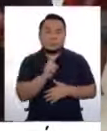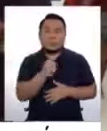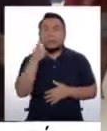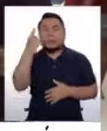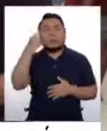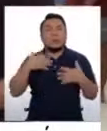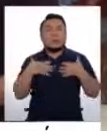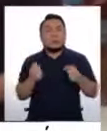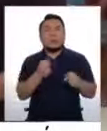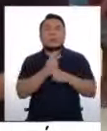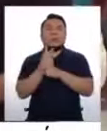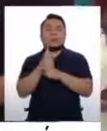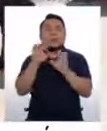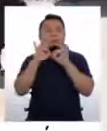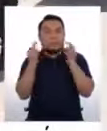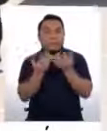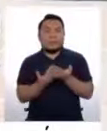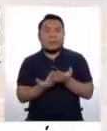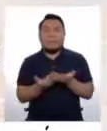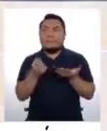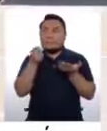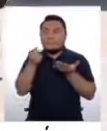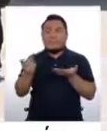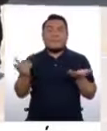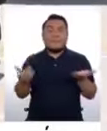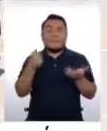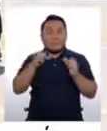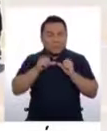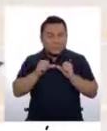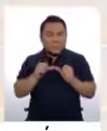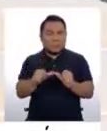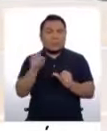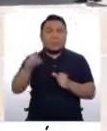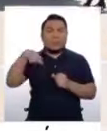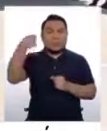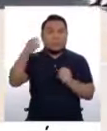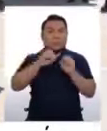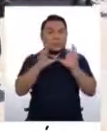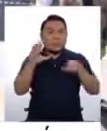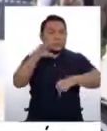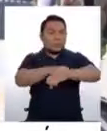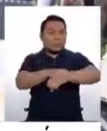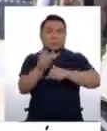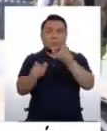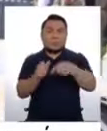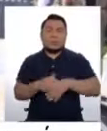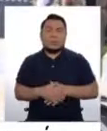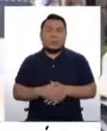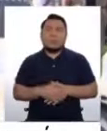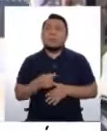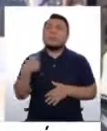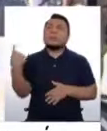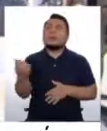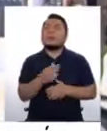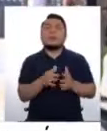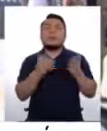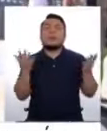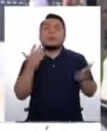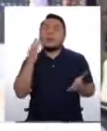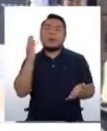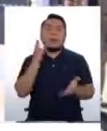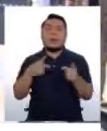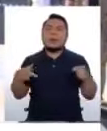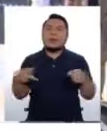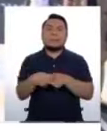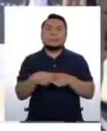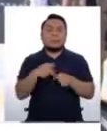su salud y la de su familia. Estas intervenciones continuarán durante los próximos días. Nuestra principal situación es cortar la cadena